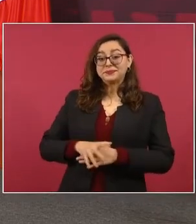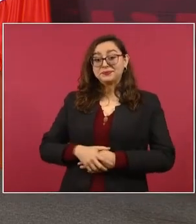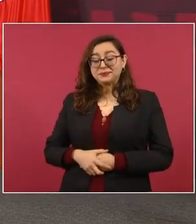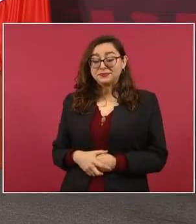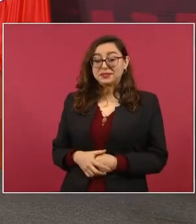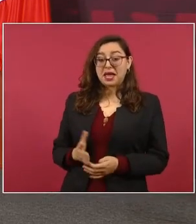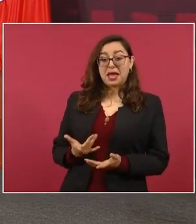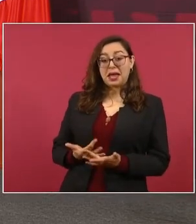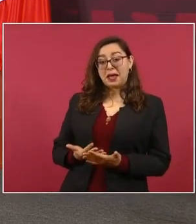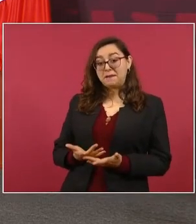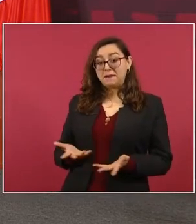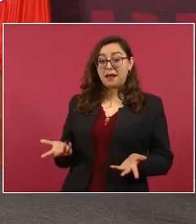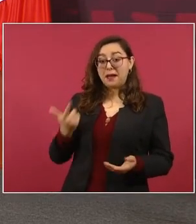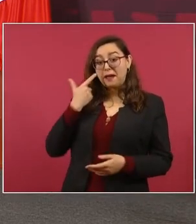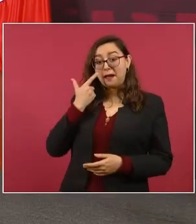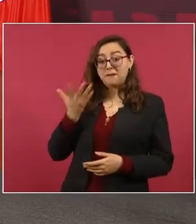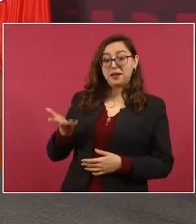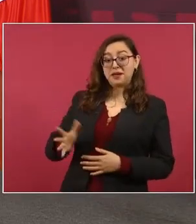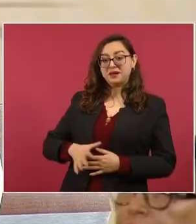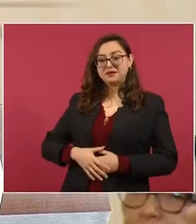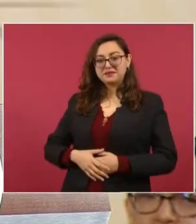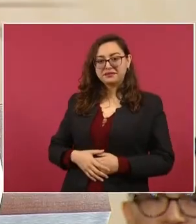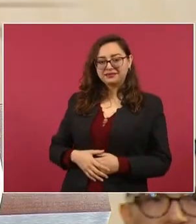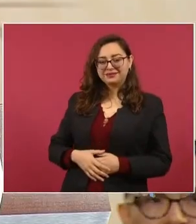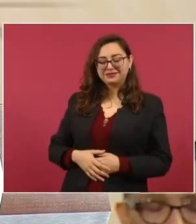algo, porque pensó que ya